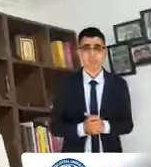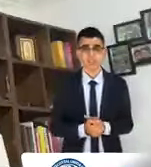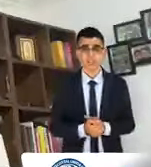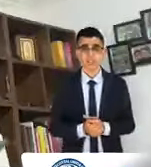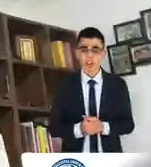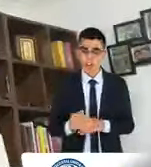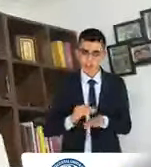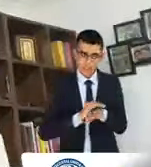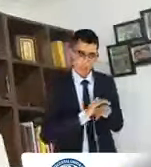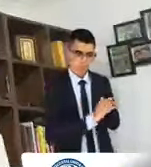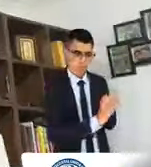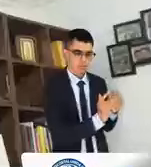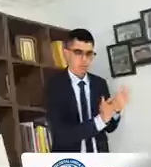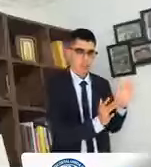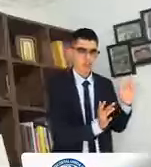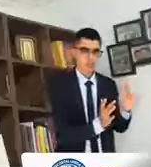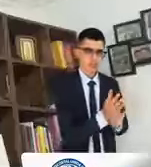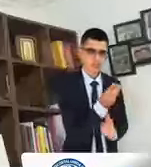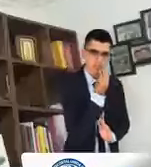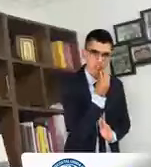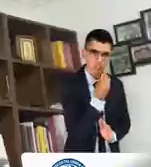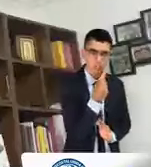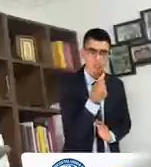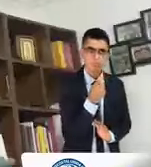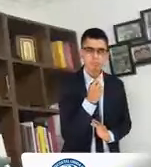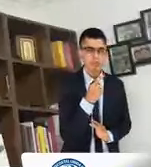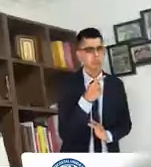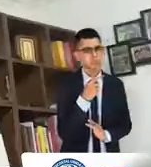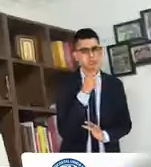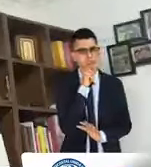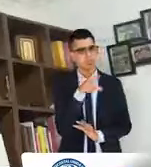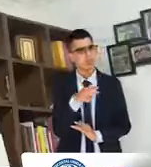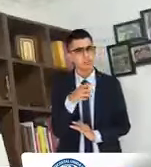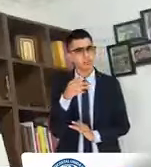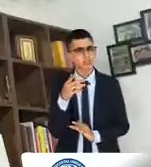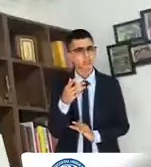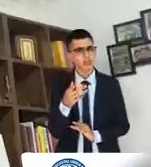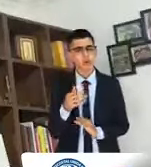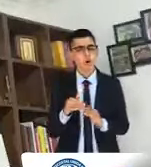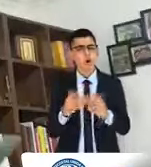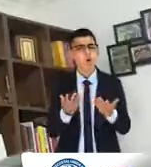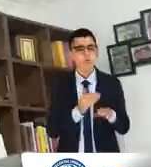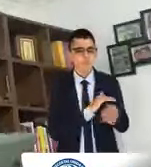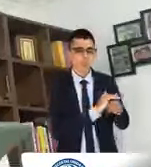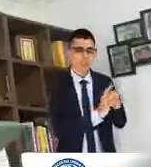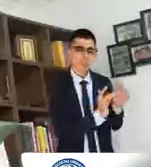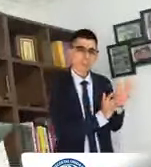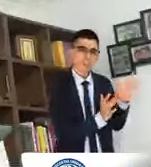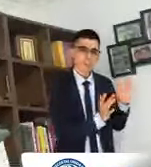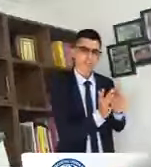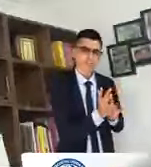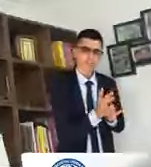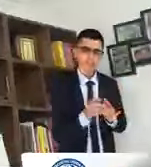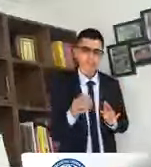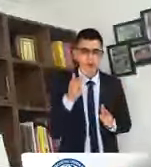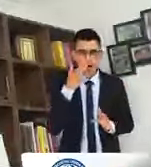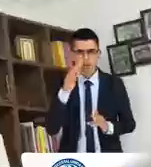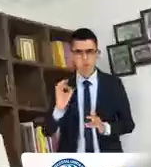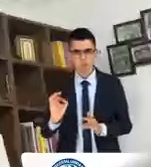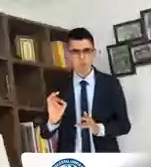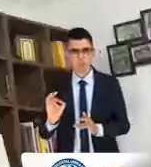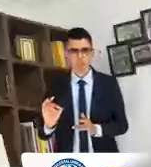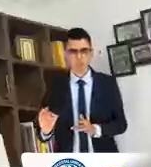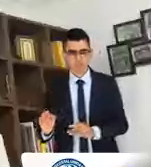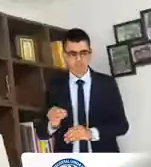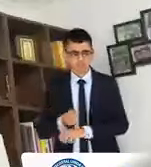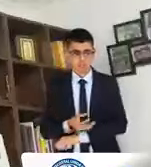La primera inquietud es cómo lo invitó si los leprosos no vivían en su casa. Según los judíos,